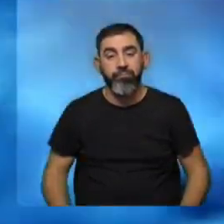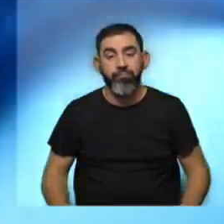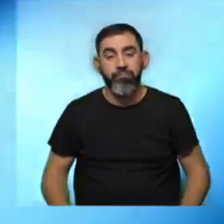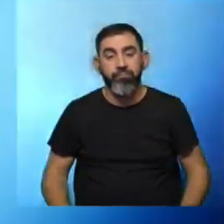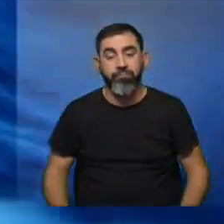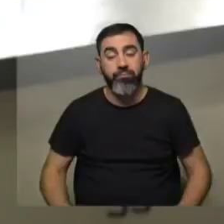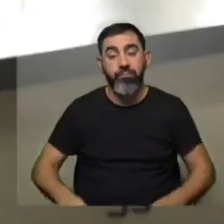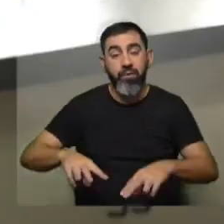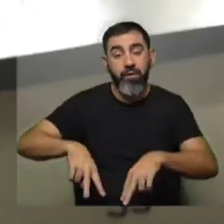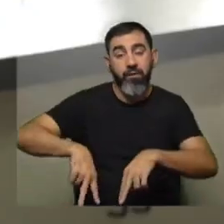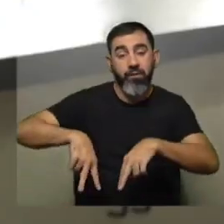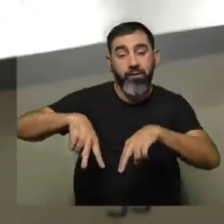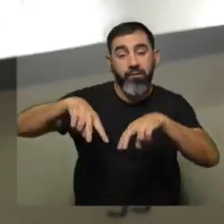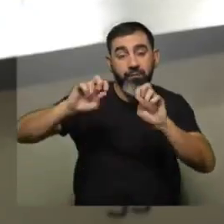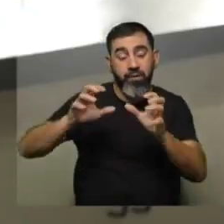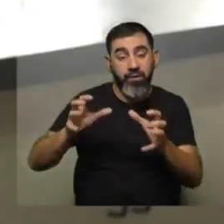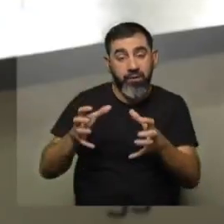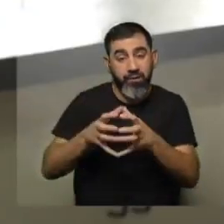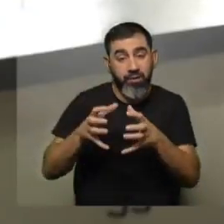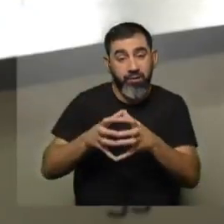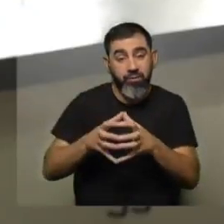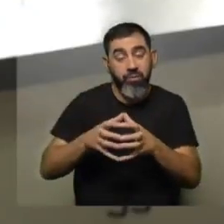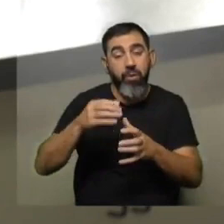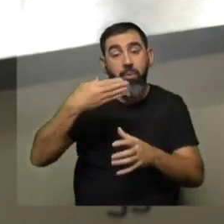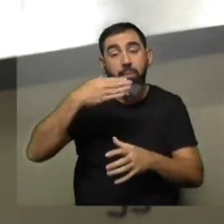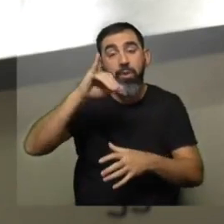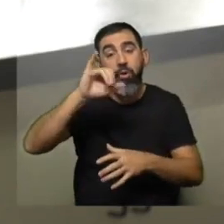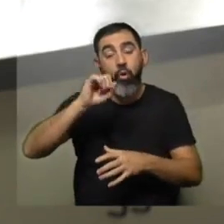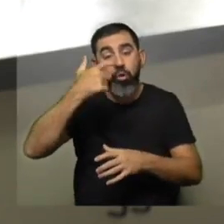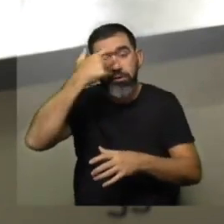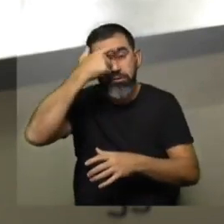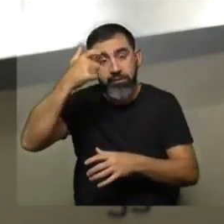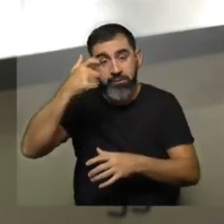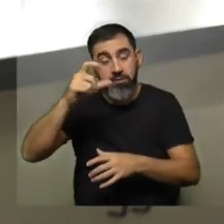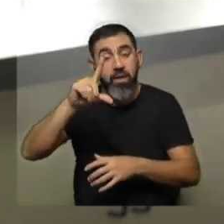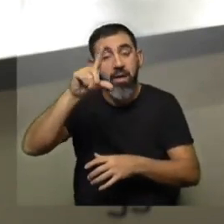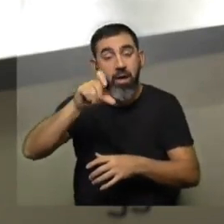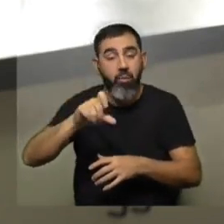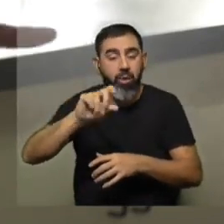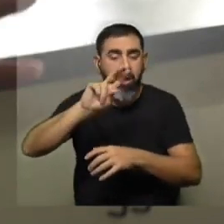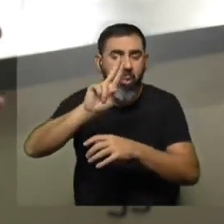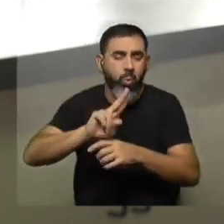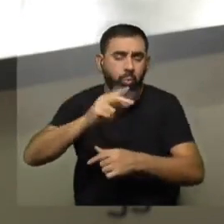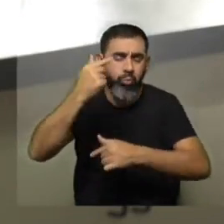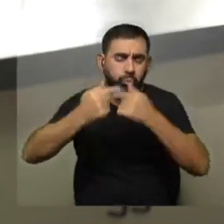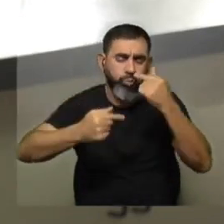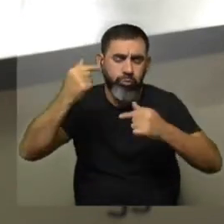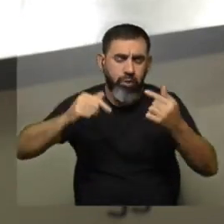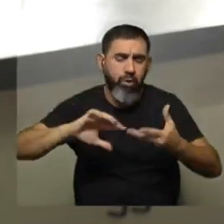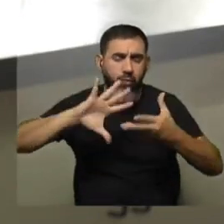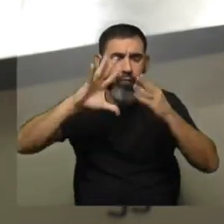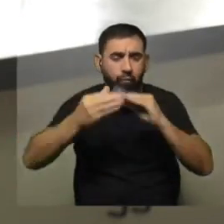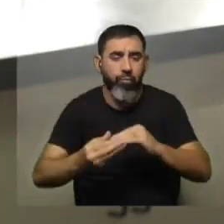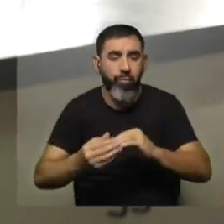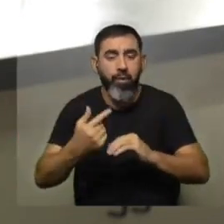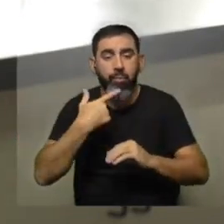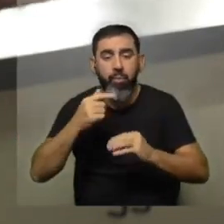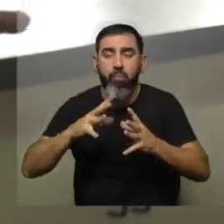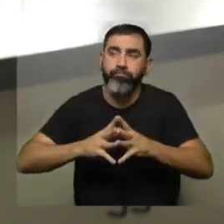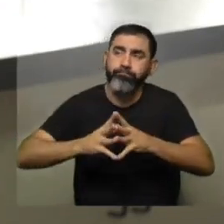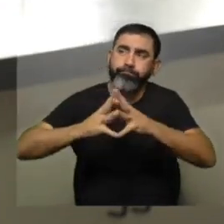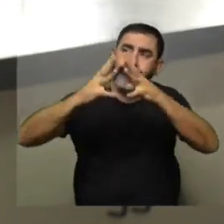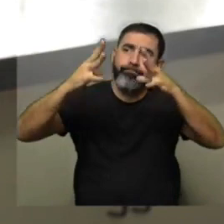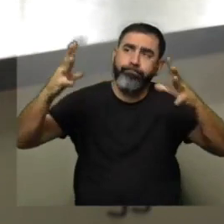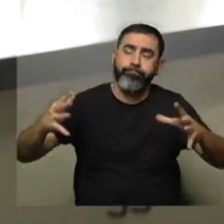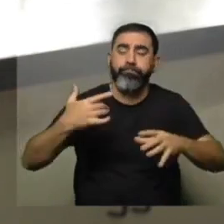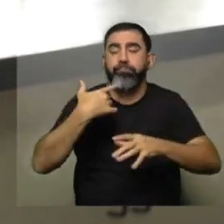En investigación de biociencias, el agua se puede usar en muchísimas aplicaciones, desde lo más grande y grosero